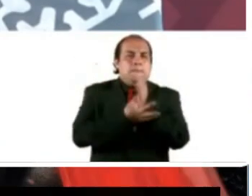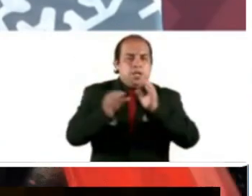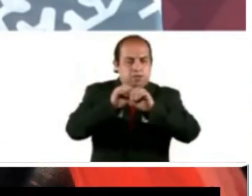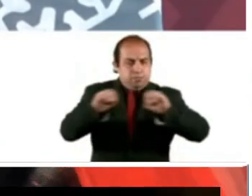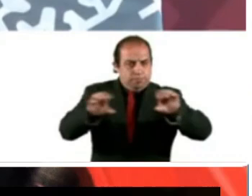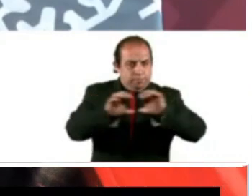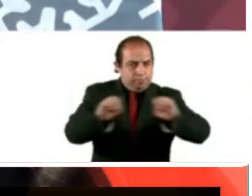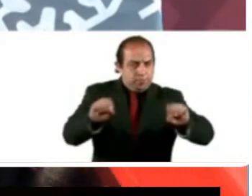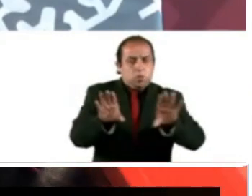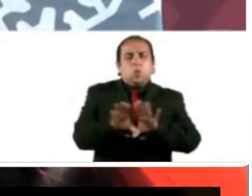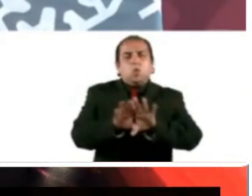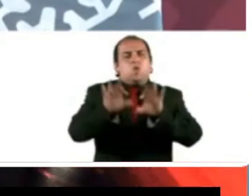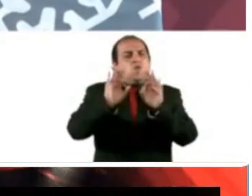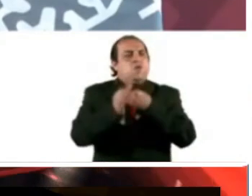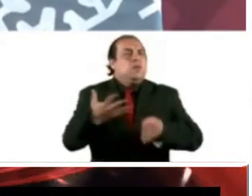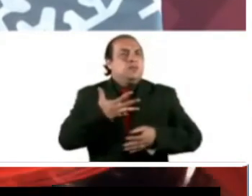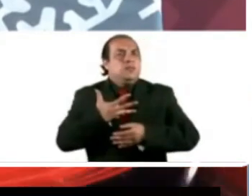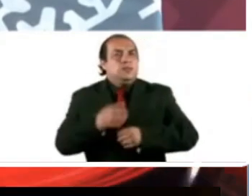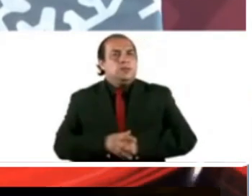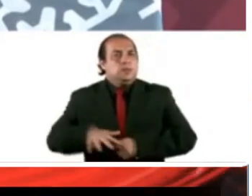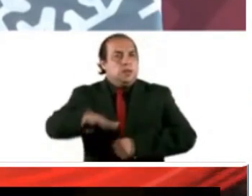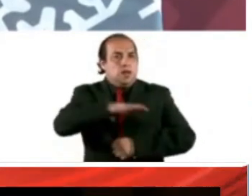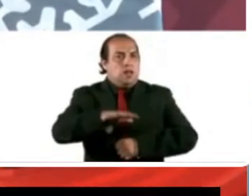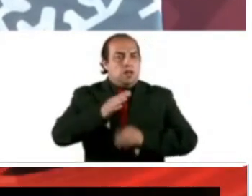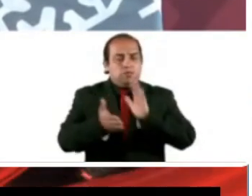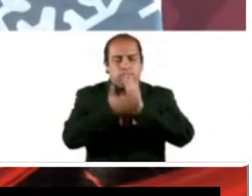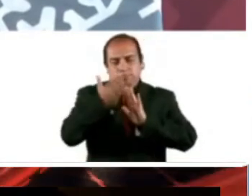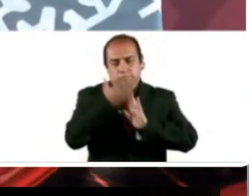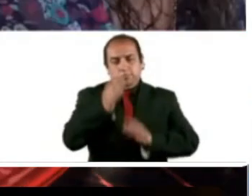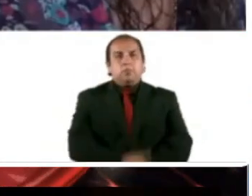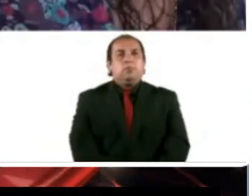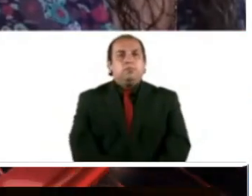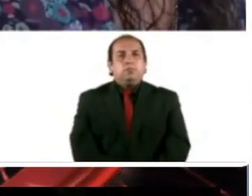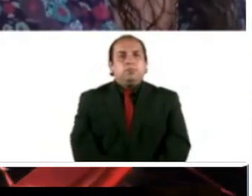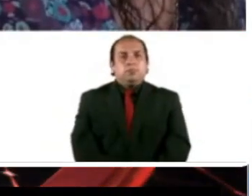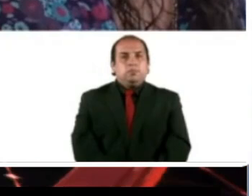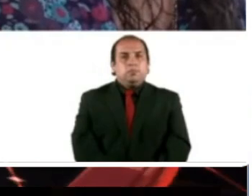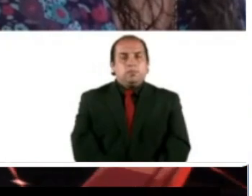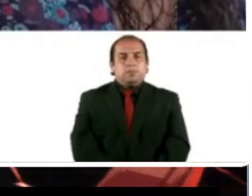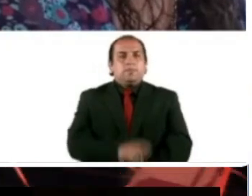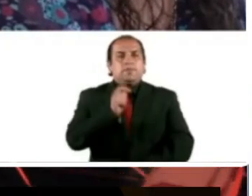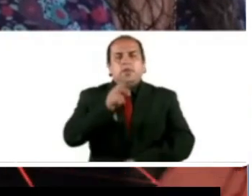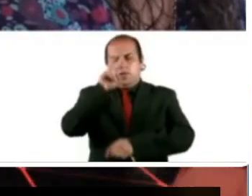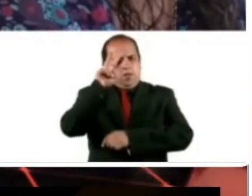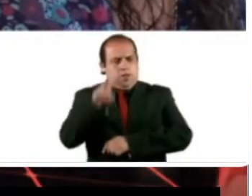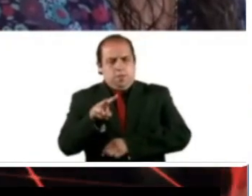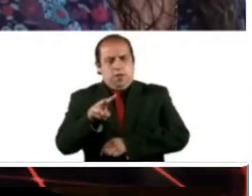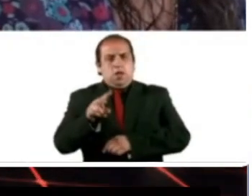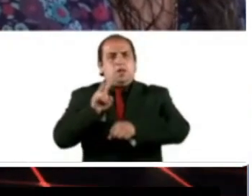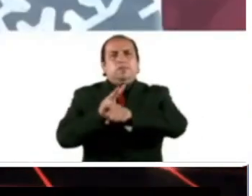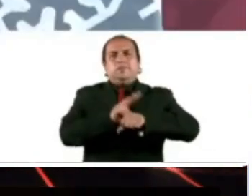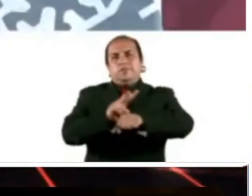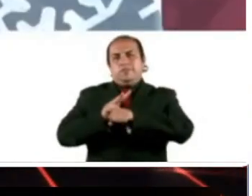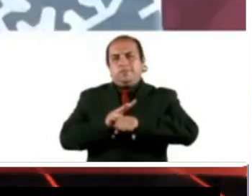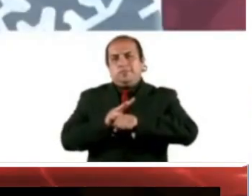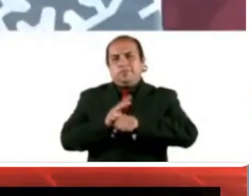presunto sesgo político en el último dictamen de la empresa noruega que revisó el caso de la